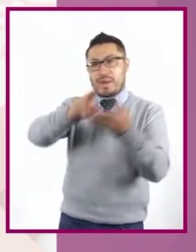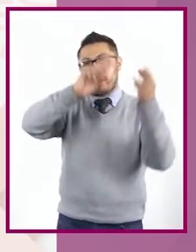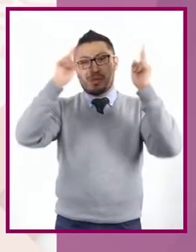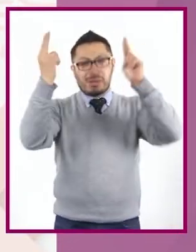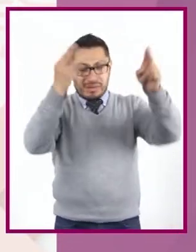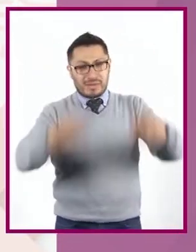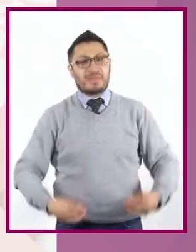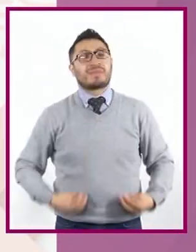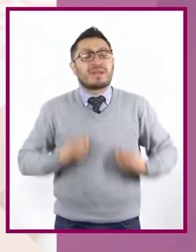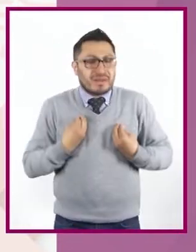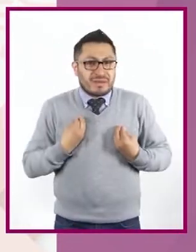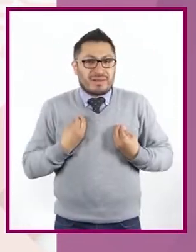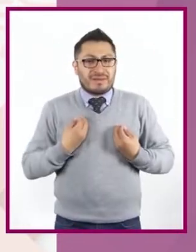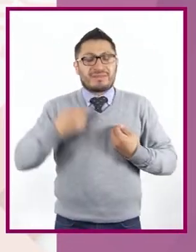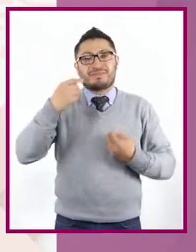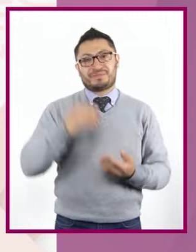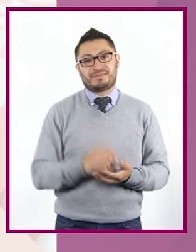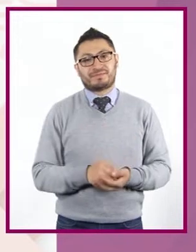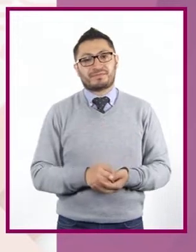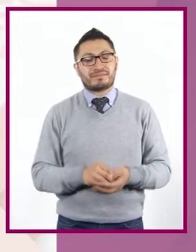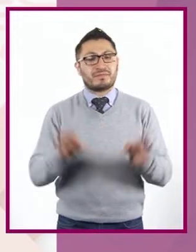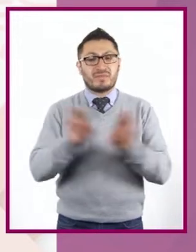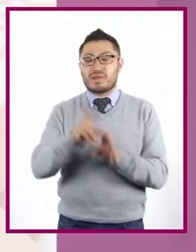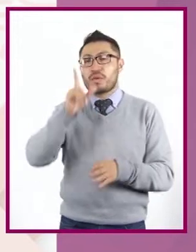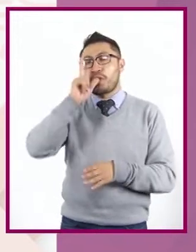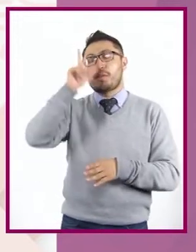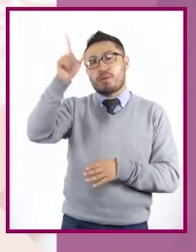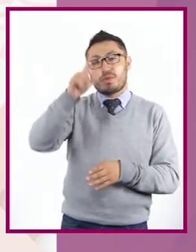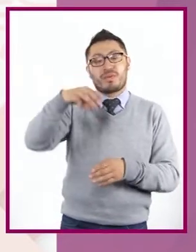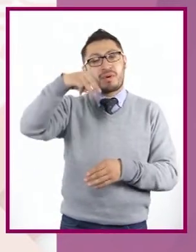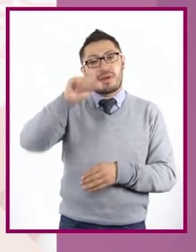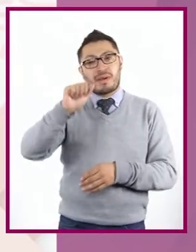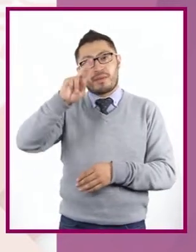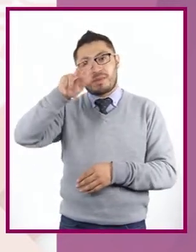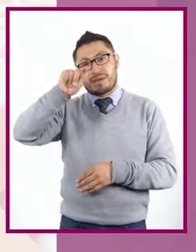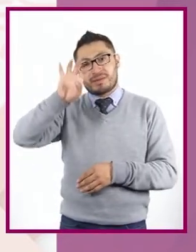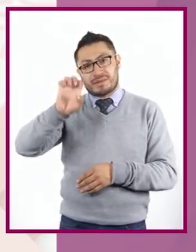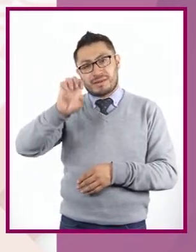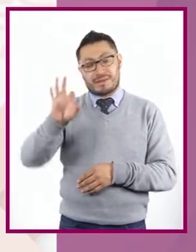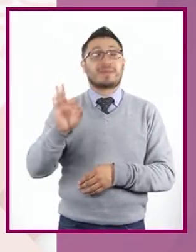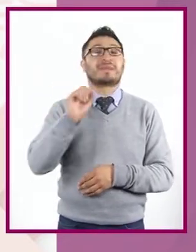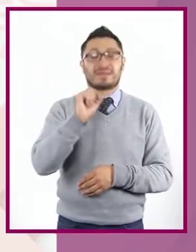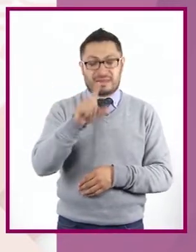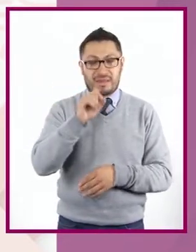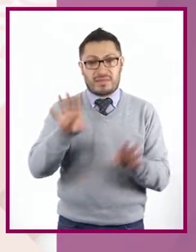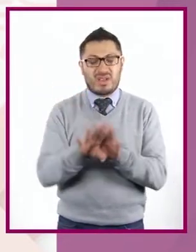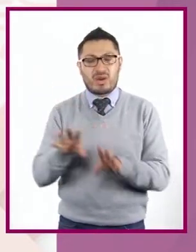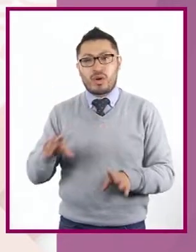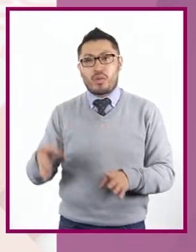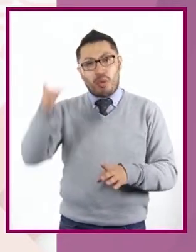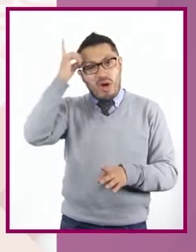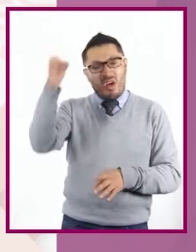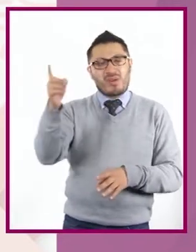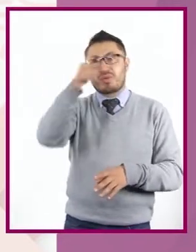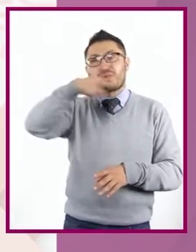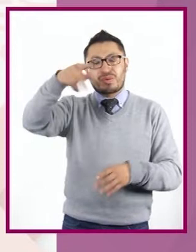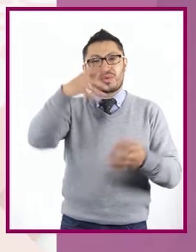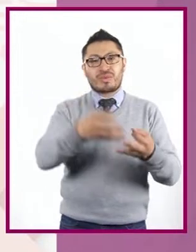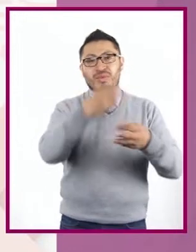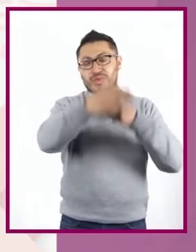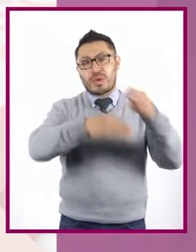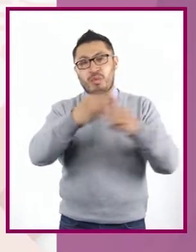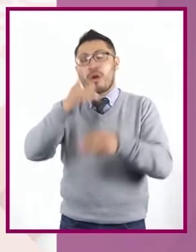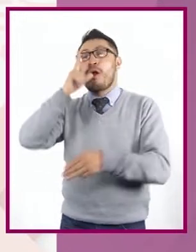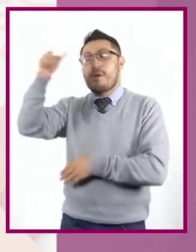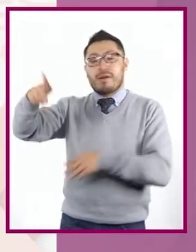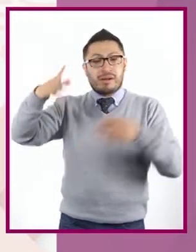de nuestro vecindario cósmico, como la Luna y Marte. ¿Podrán apropiarse de esos territorios los modernos